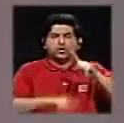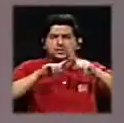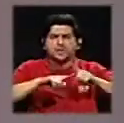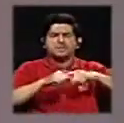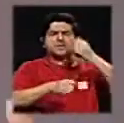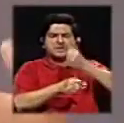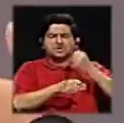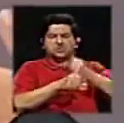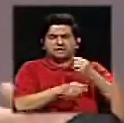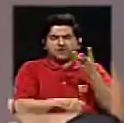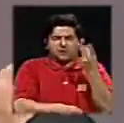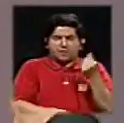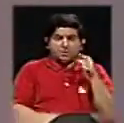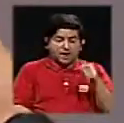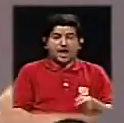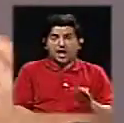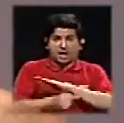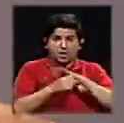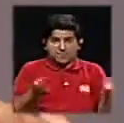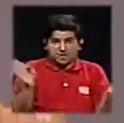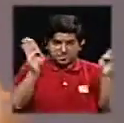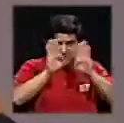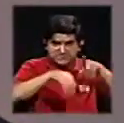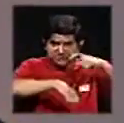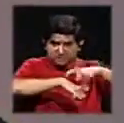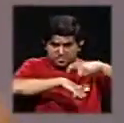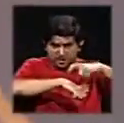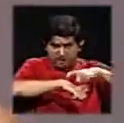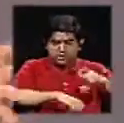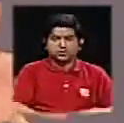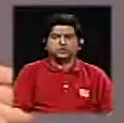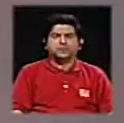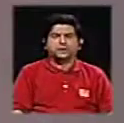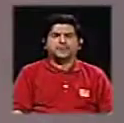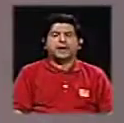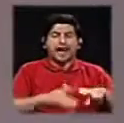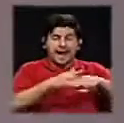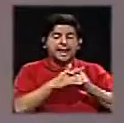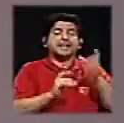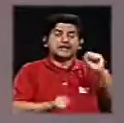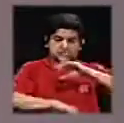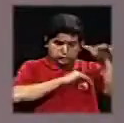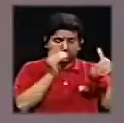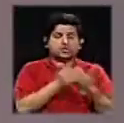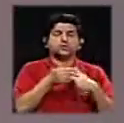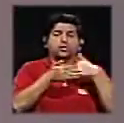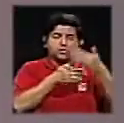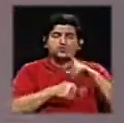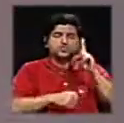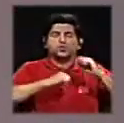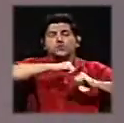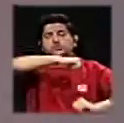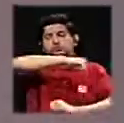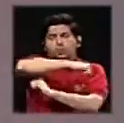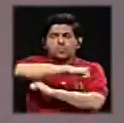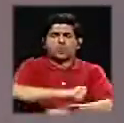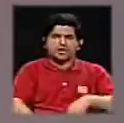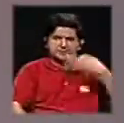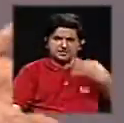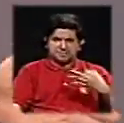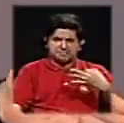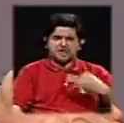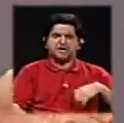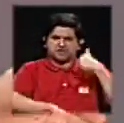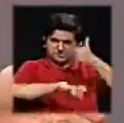del trabajo. Durante el cual tiene que estar totalmente cerrado ese... Por lo menos, obviamente. Bueno, al principio sí todo, después usted puede poner un puente, hincarlo bien, y